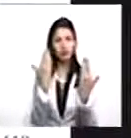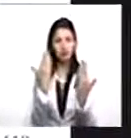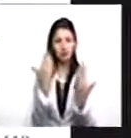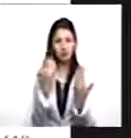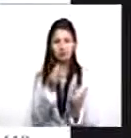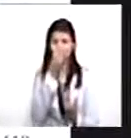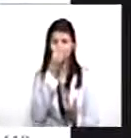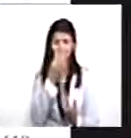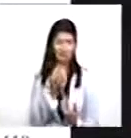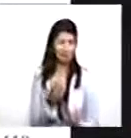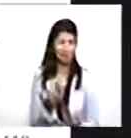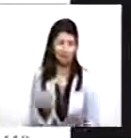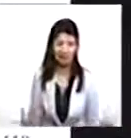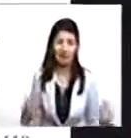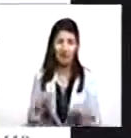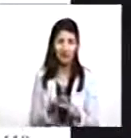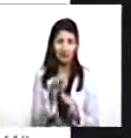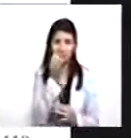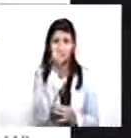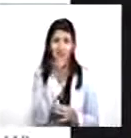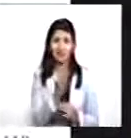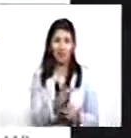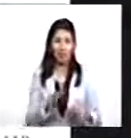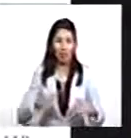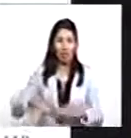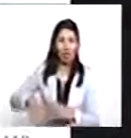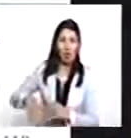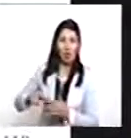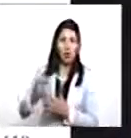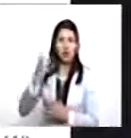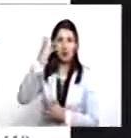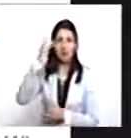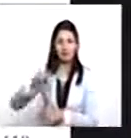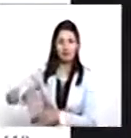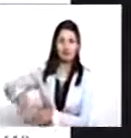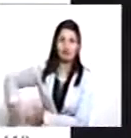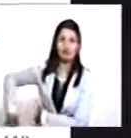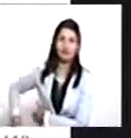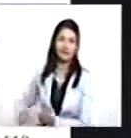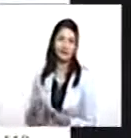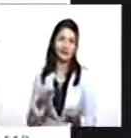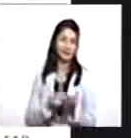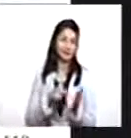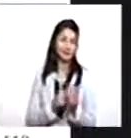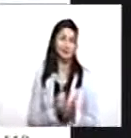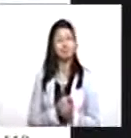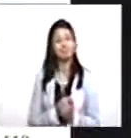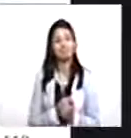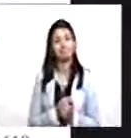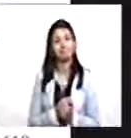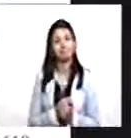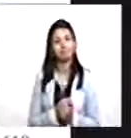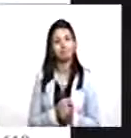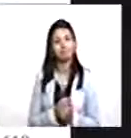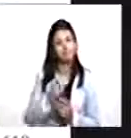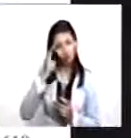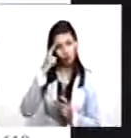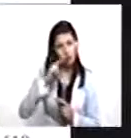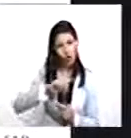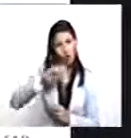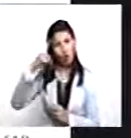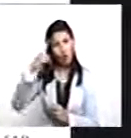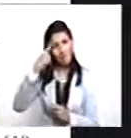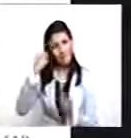pretenden servir. O sea, ellas se han ido quedando rezagadas. Tenemos que mirar la adopción de un esquema